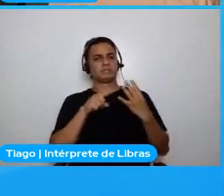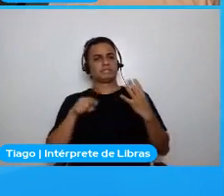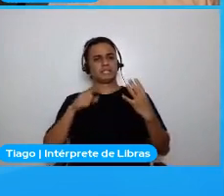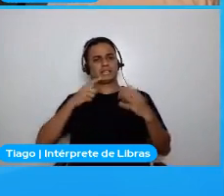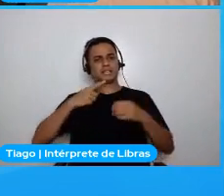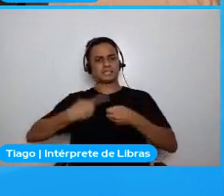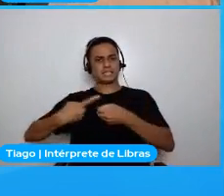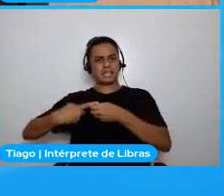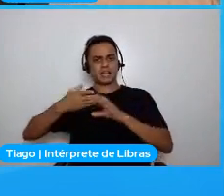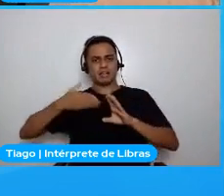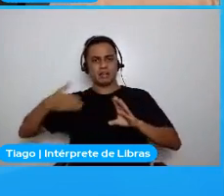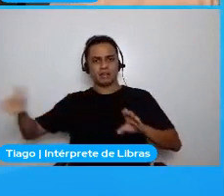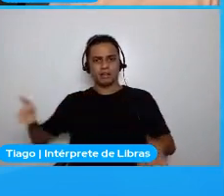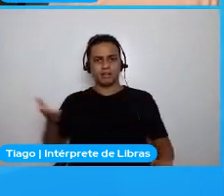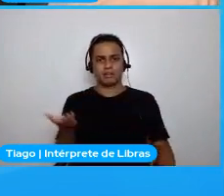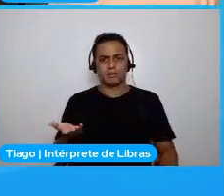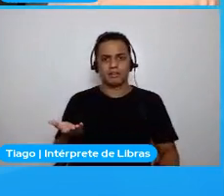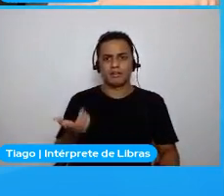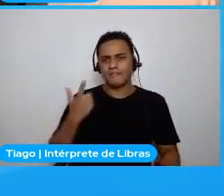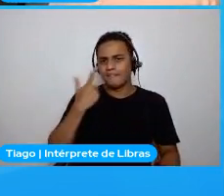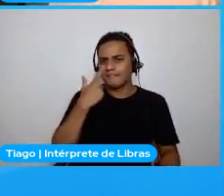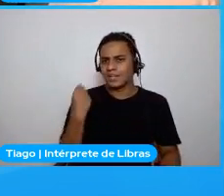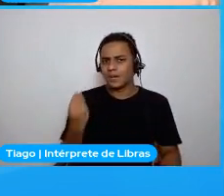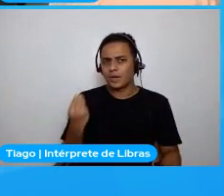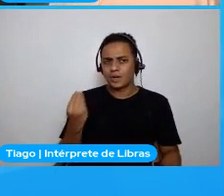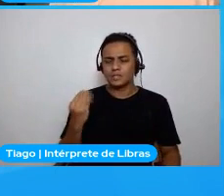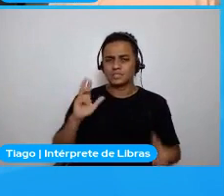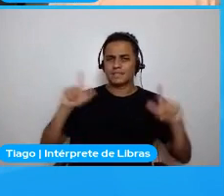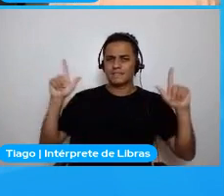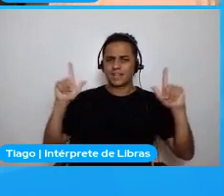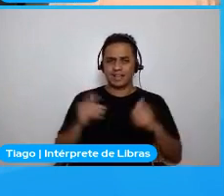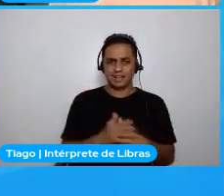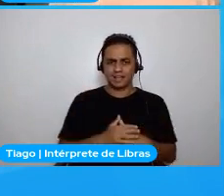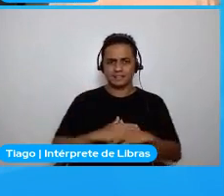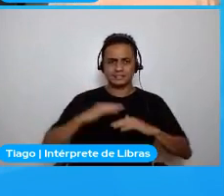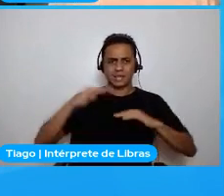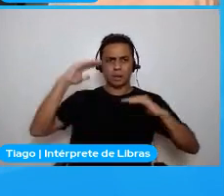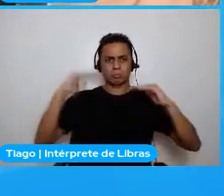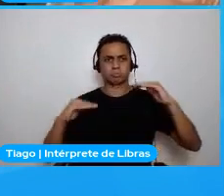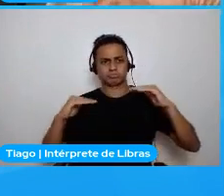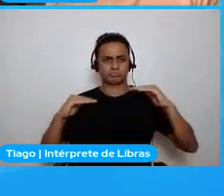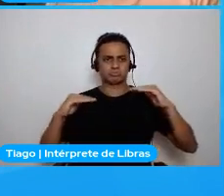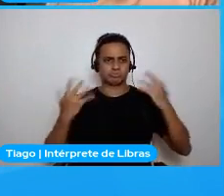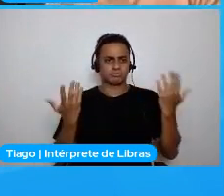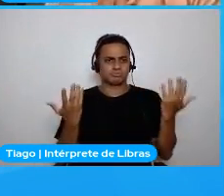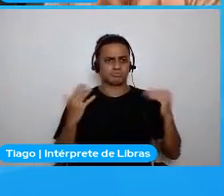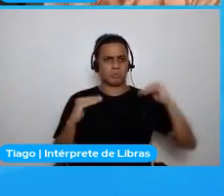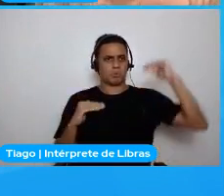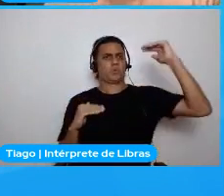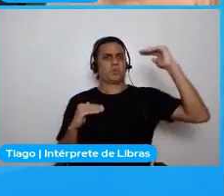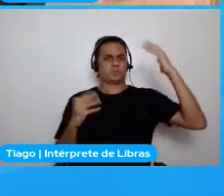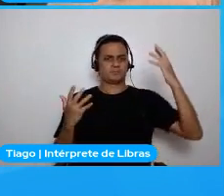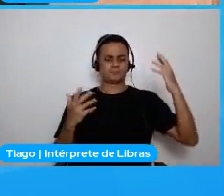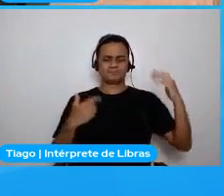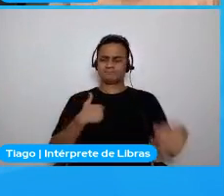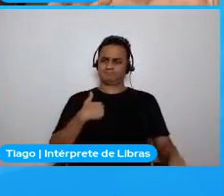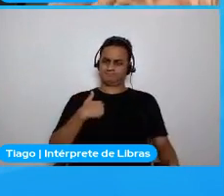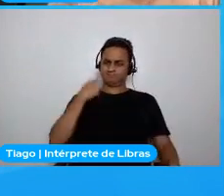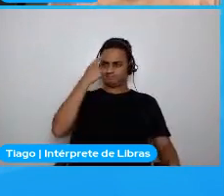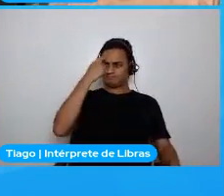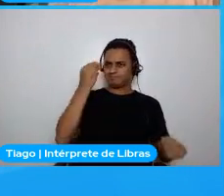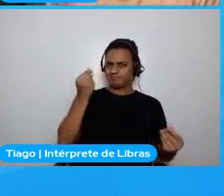Azuay y El Oro. Miren la diferencia del tamaño de las barras, que es la inversión. Entonces me llama la atención, me cuestiono y me